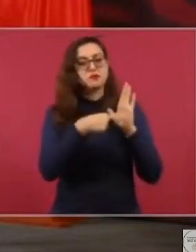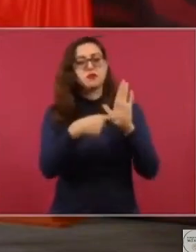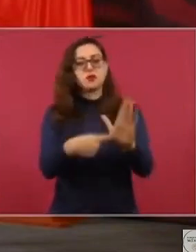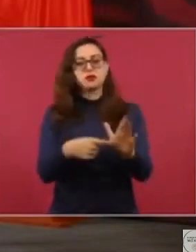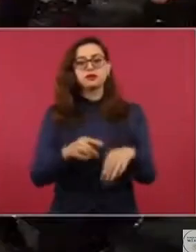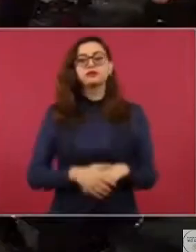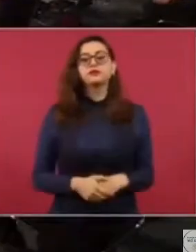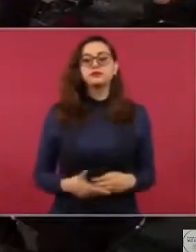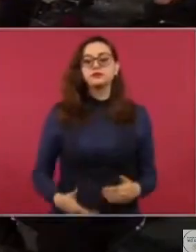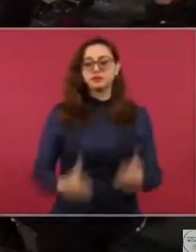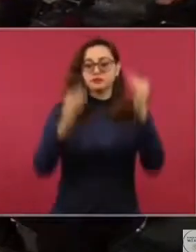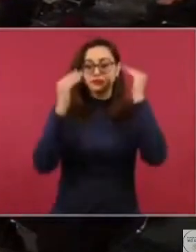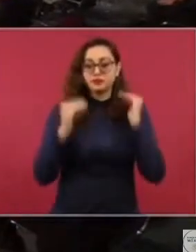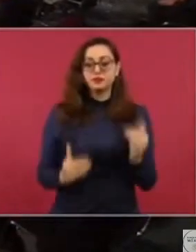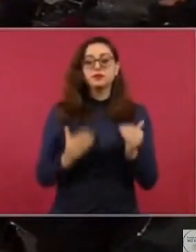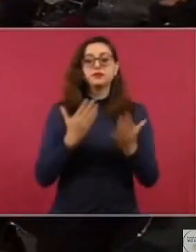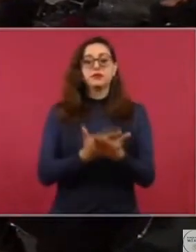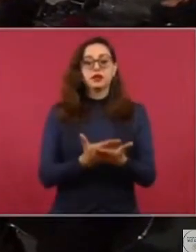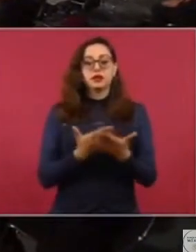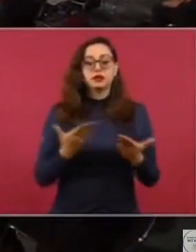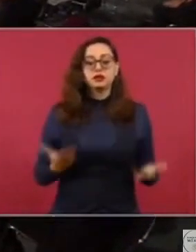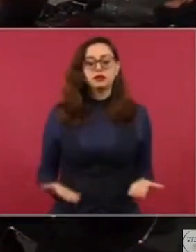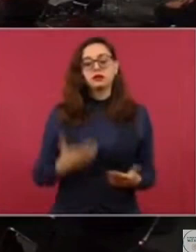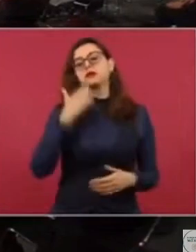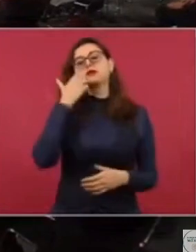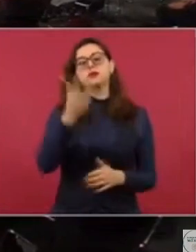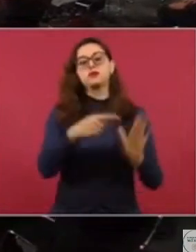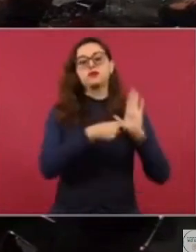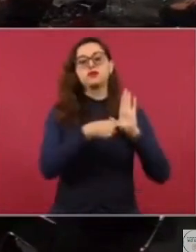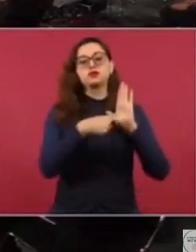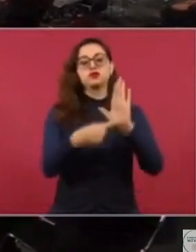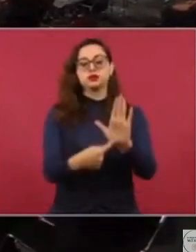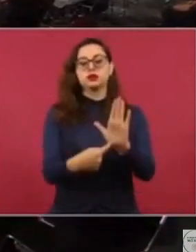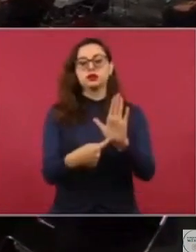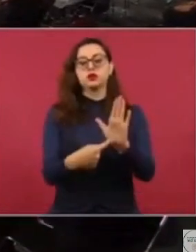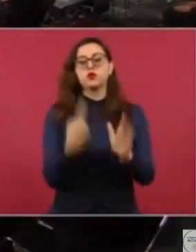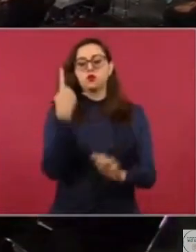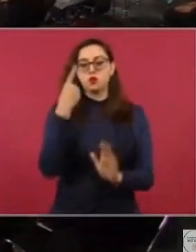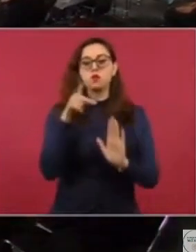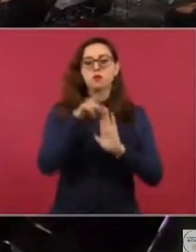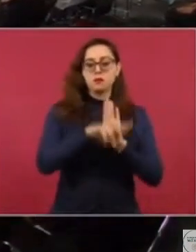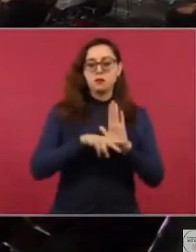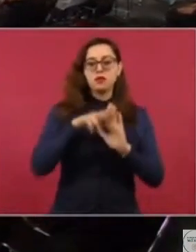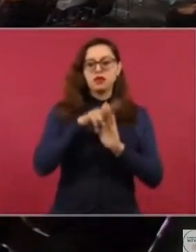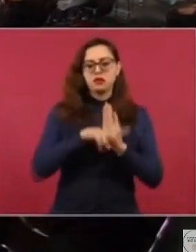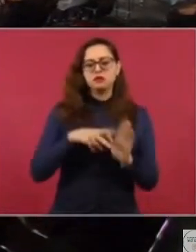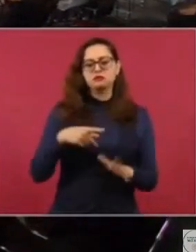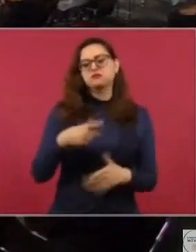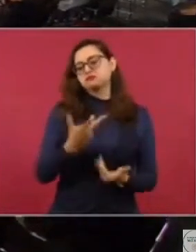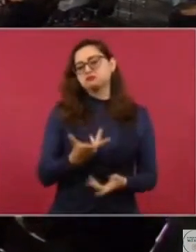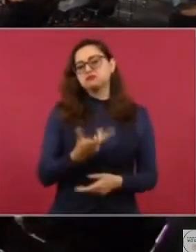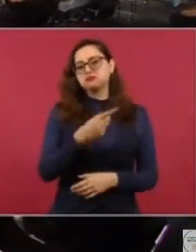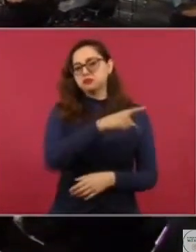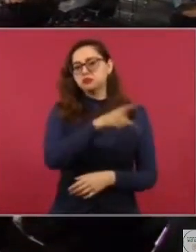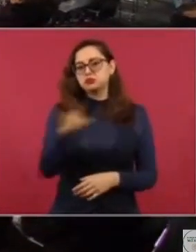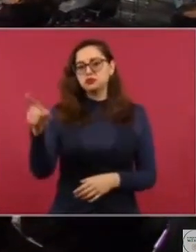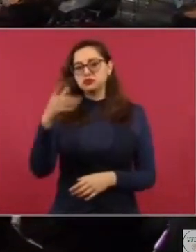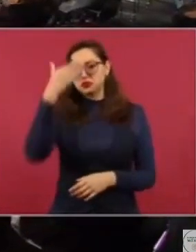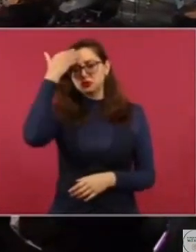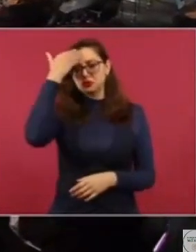continuación vamos a proyectar uno de los videos que acostumbramos presentar.